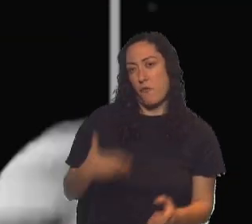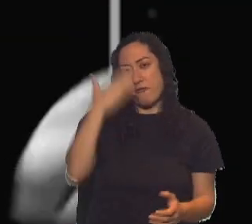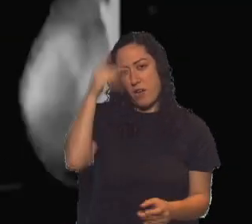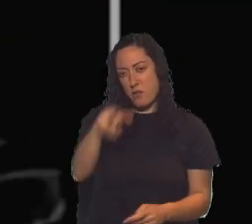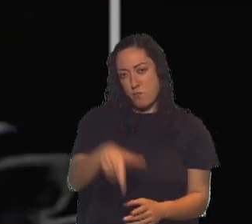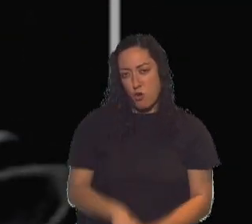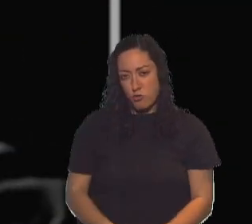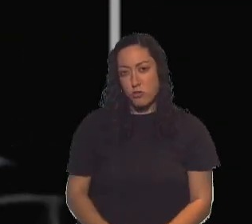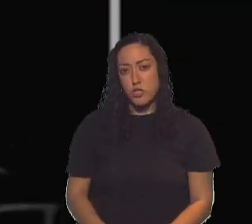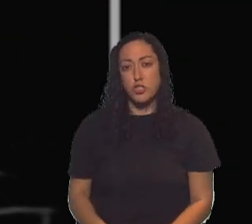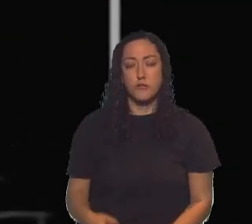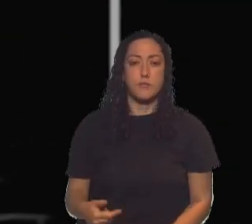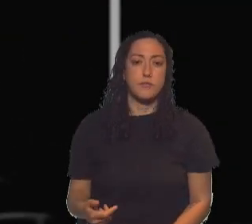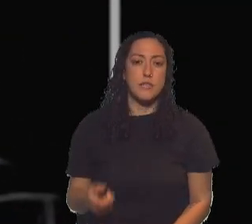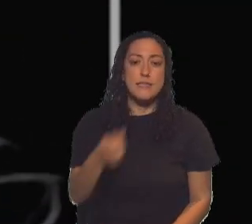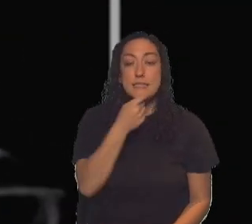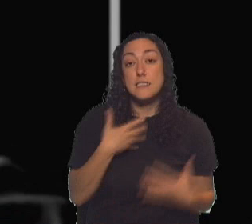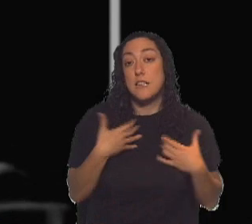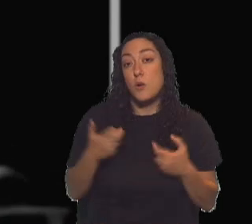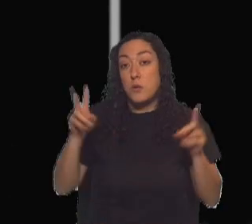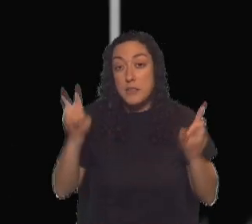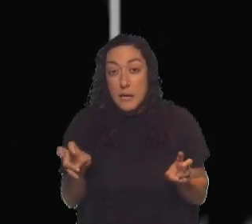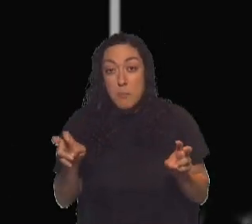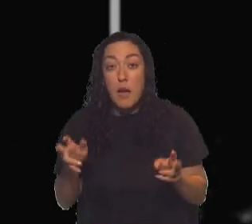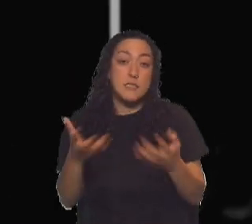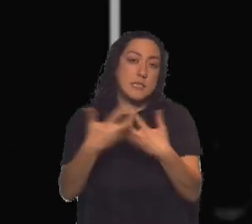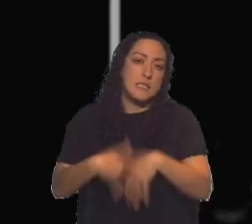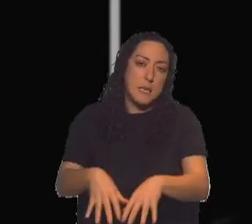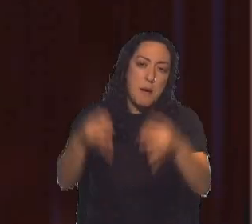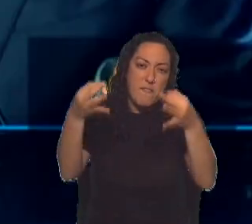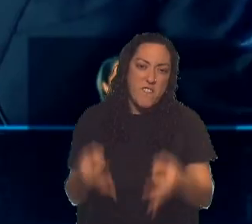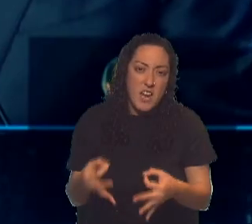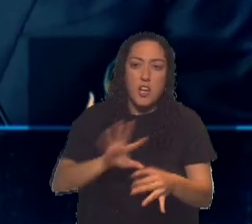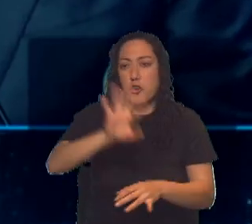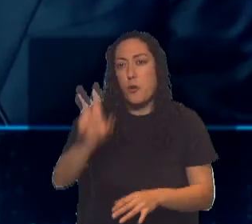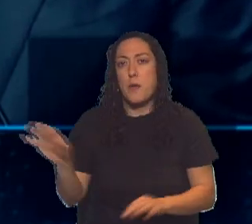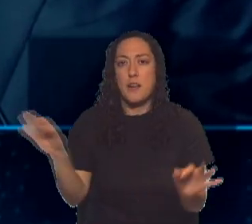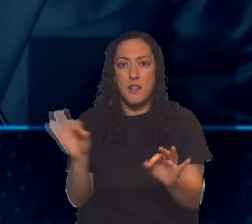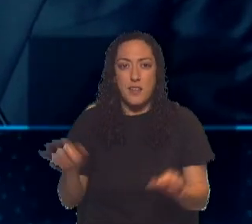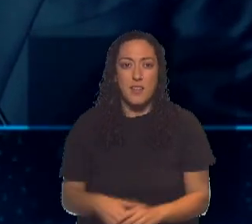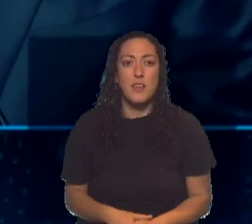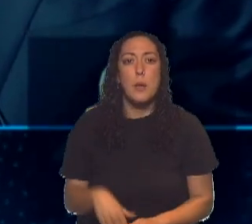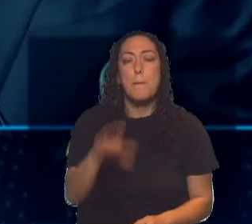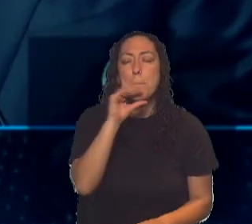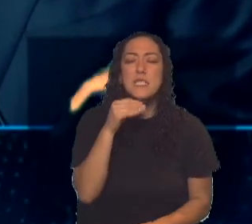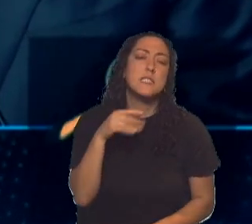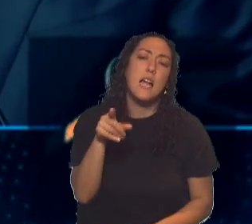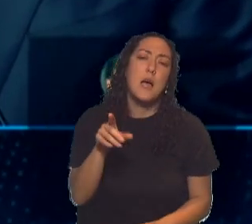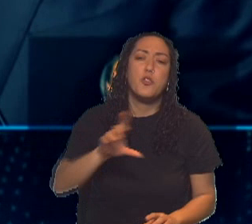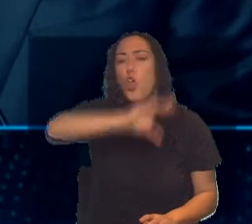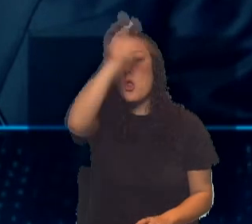yo lo que quiero es que si toces vamos a tener salud que funcione y no que se la roben masa el país entero se